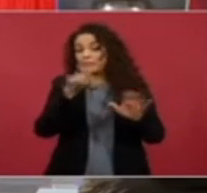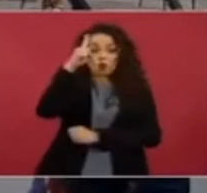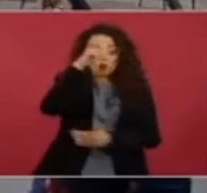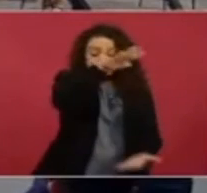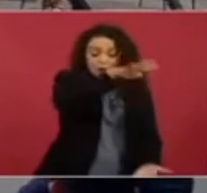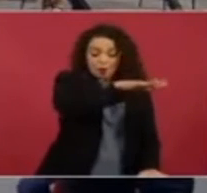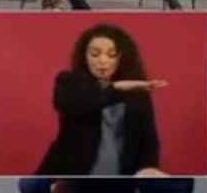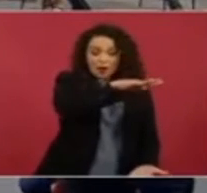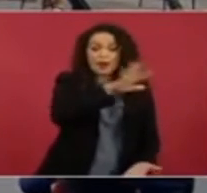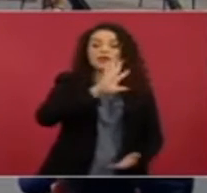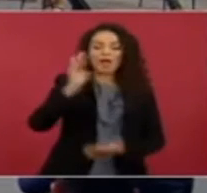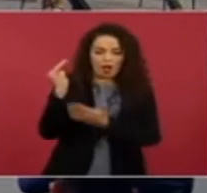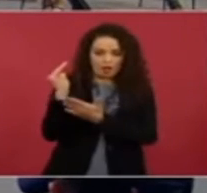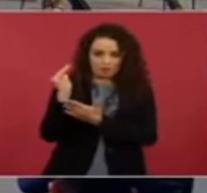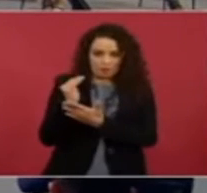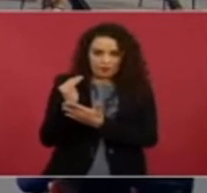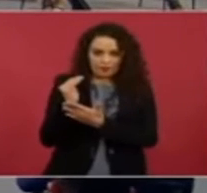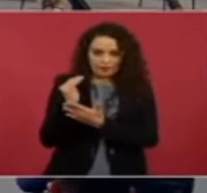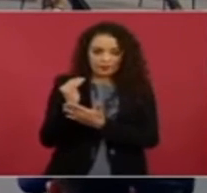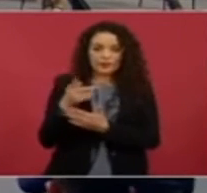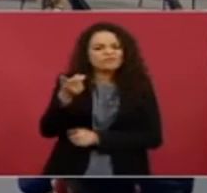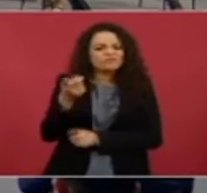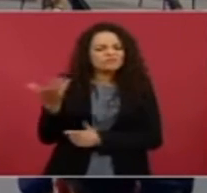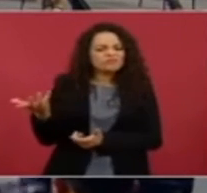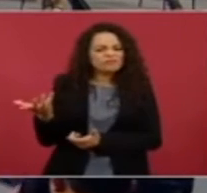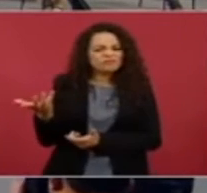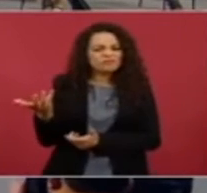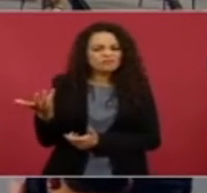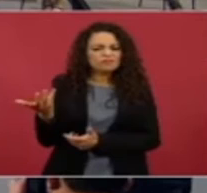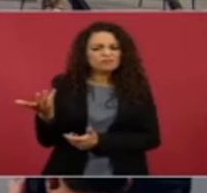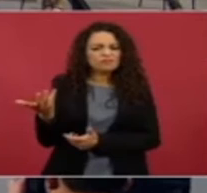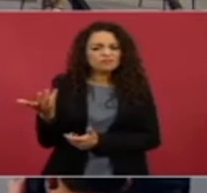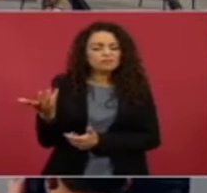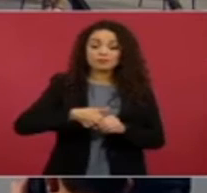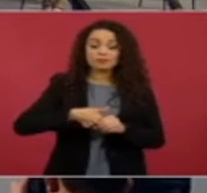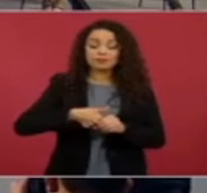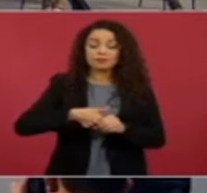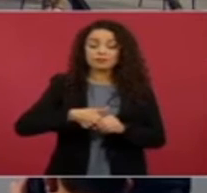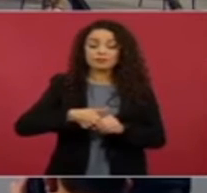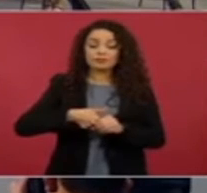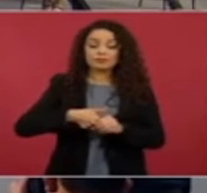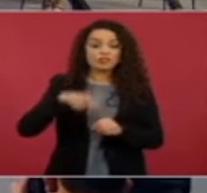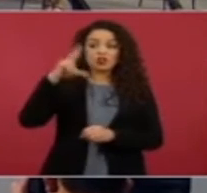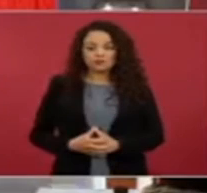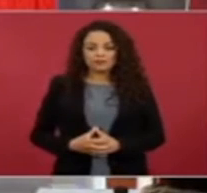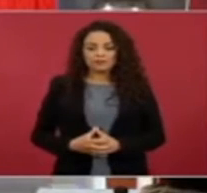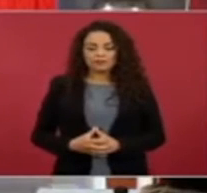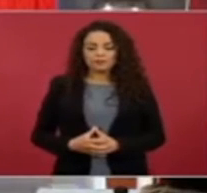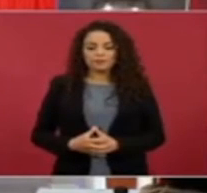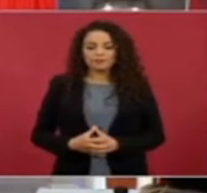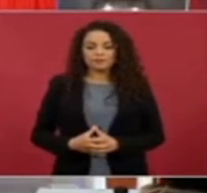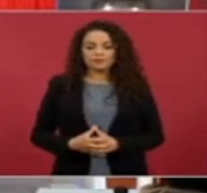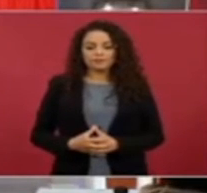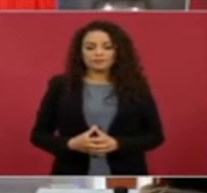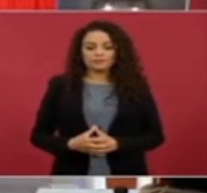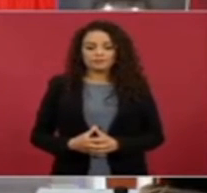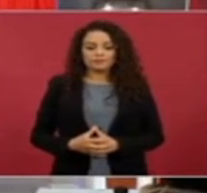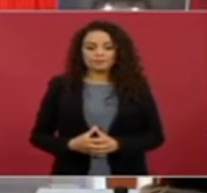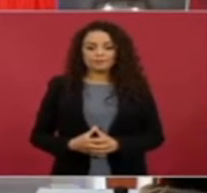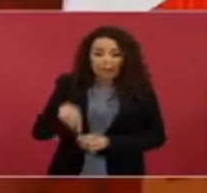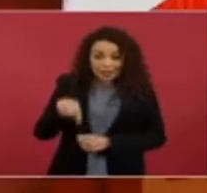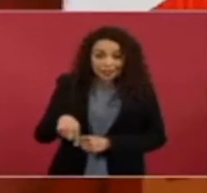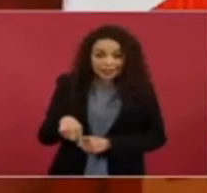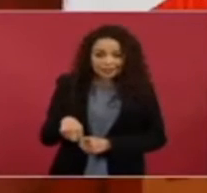barril. Sin embargo, su queja es de que la gasolina no baja. Esto no sucede